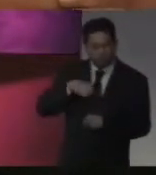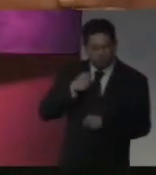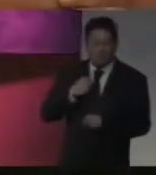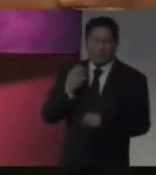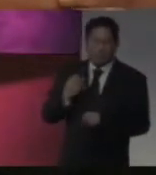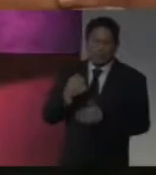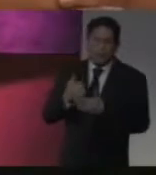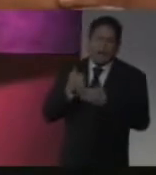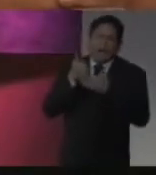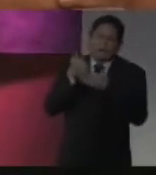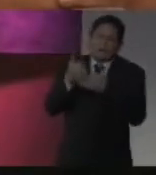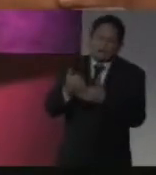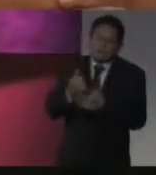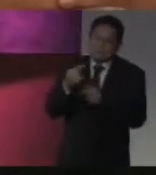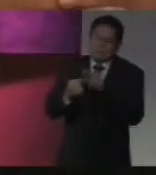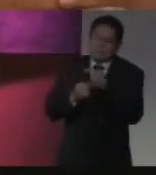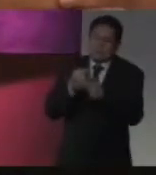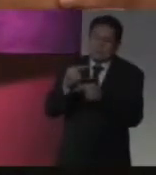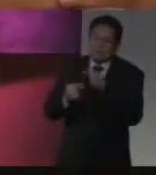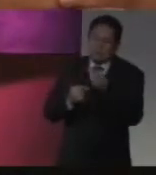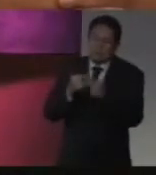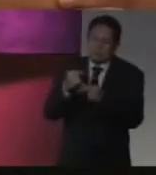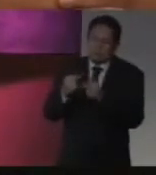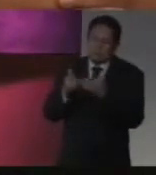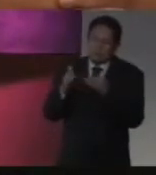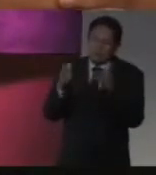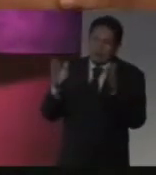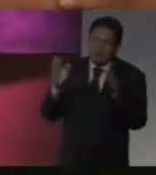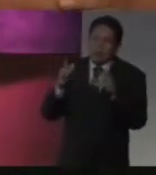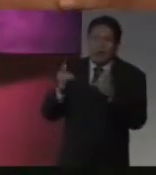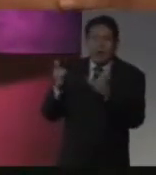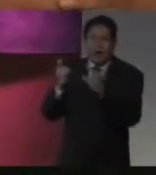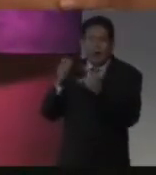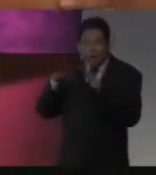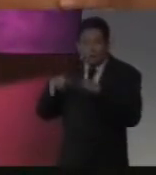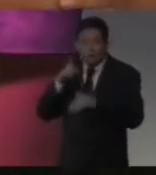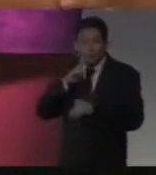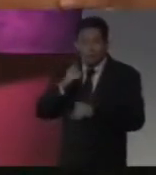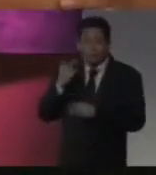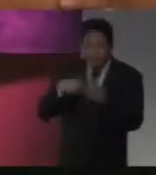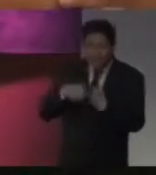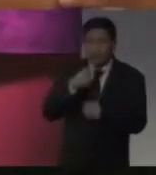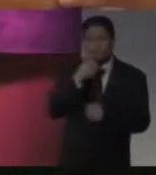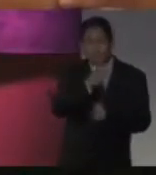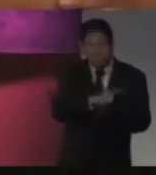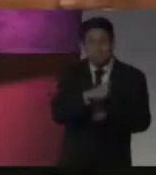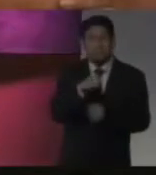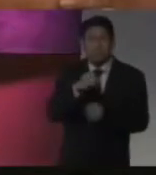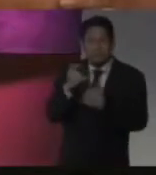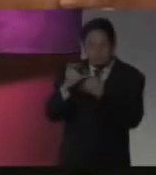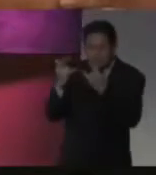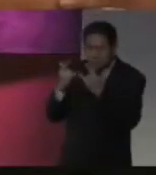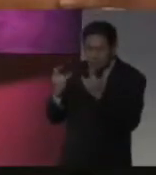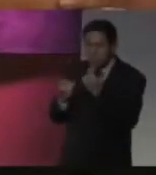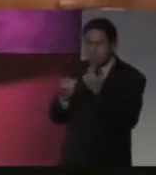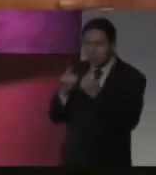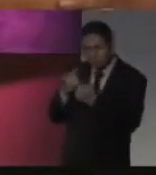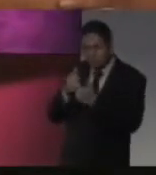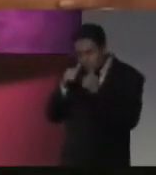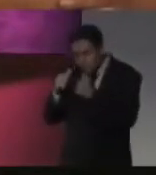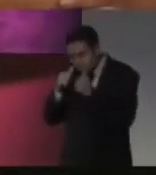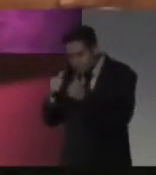esperanzas, ¿sí?, porque en los pocos casos que hemos podido llevar hasta el final, ¿sí?, hemos